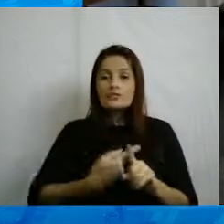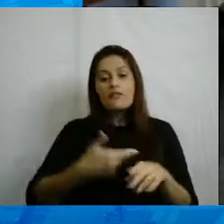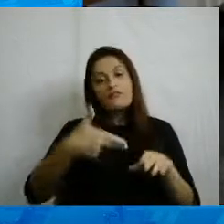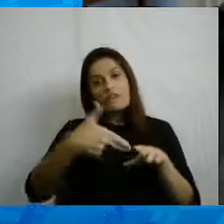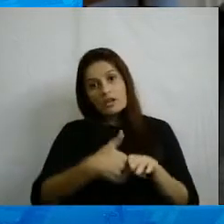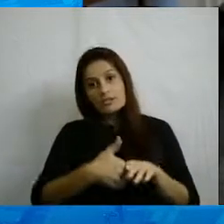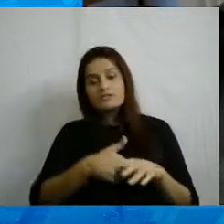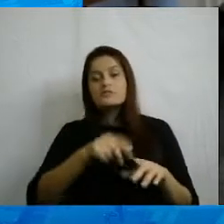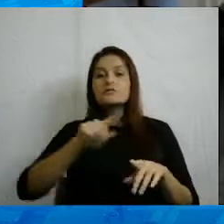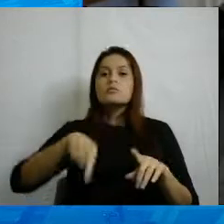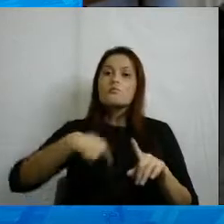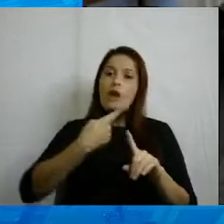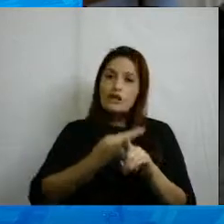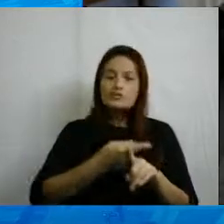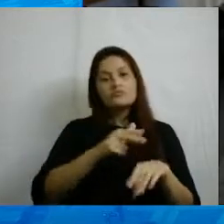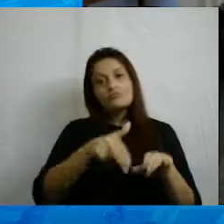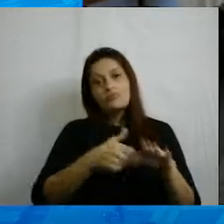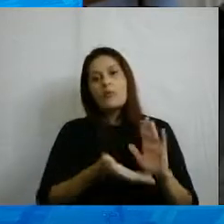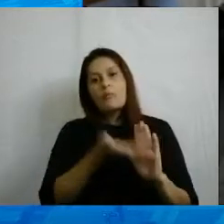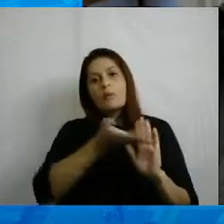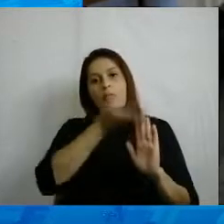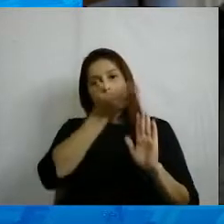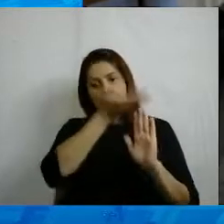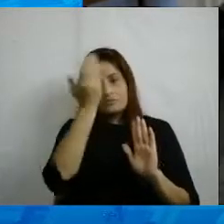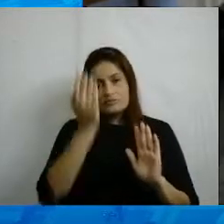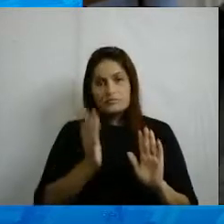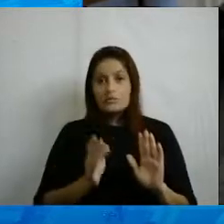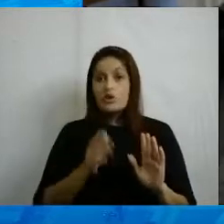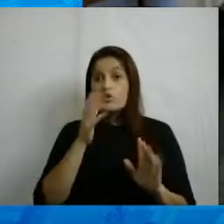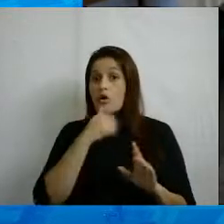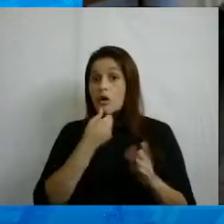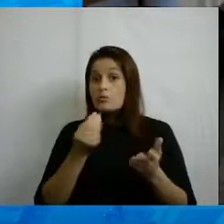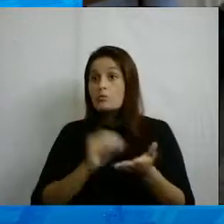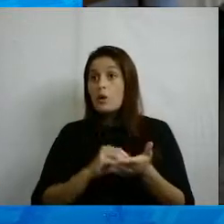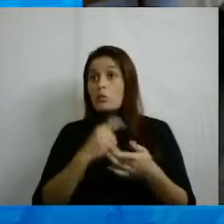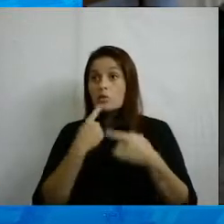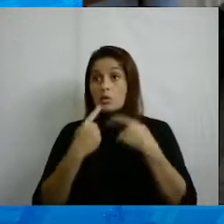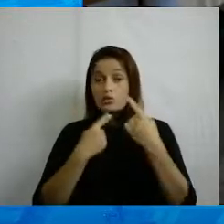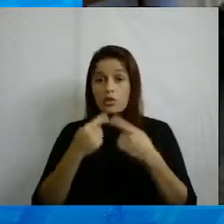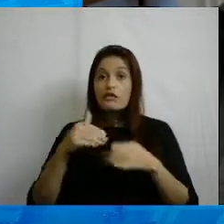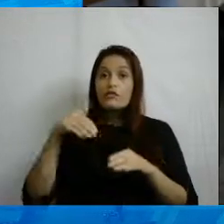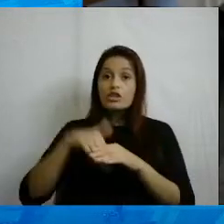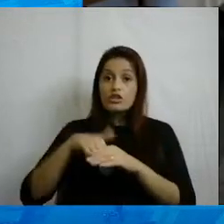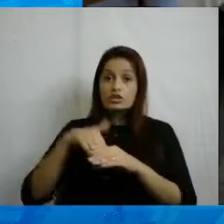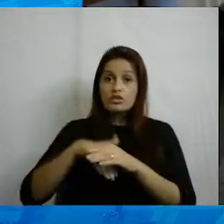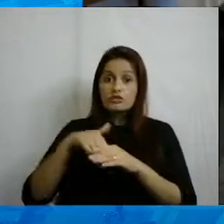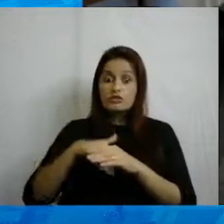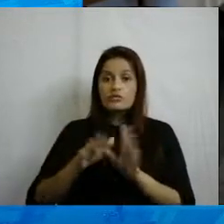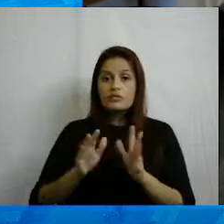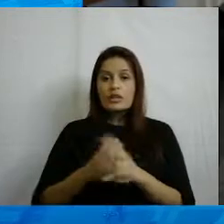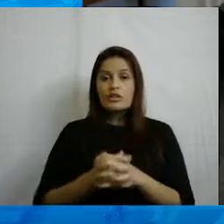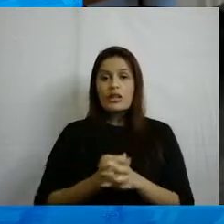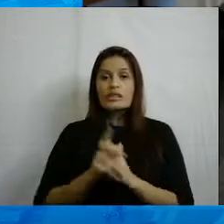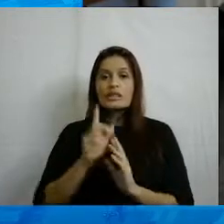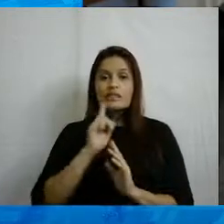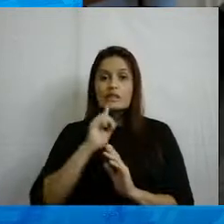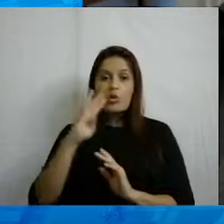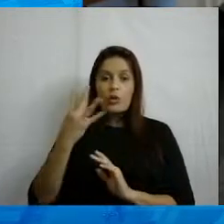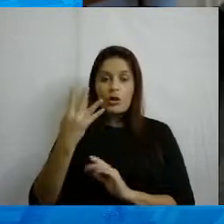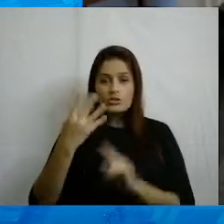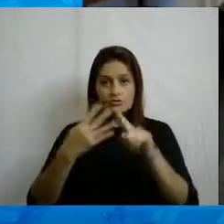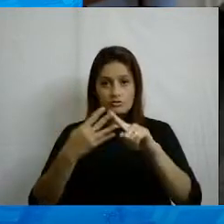bencina que implica también. Si no hay más preguntas, podemos someter a votación. Nos quedan